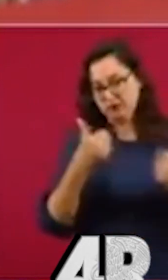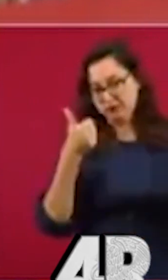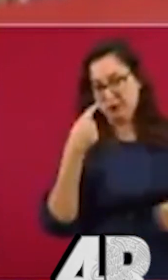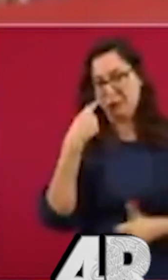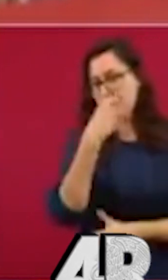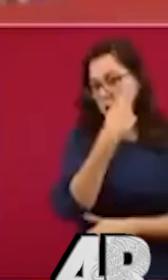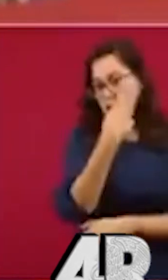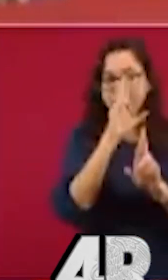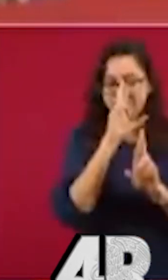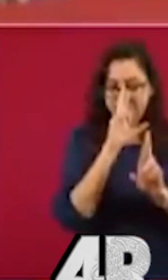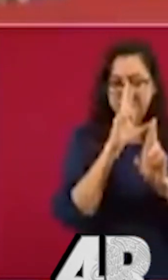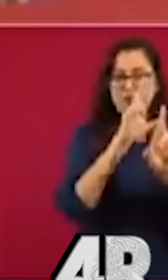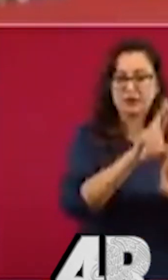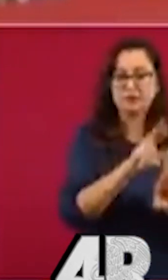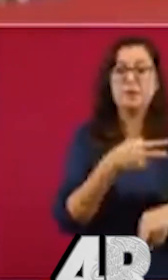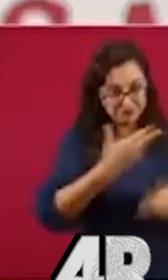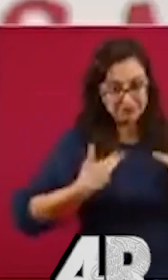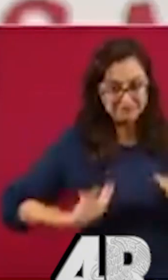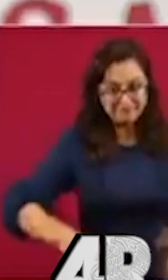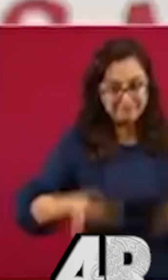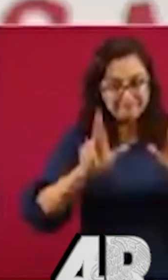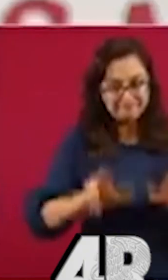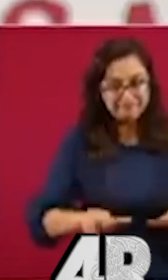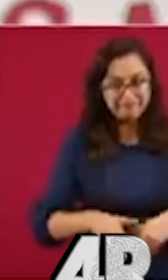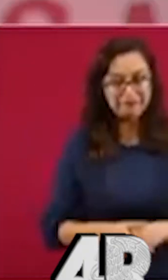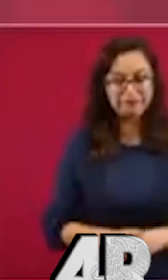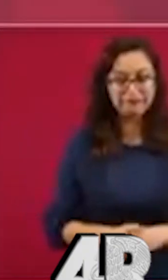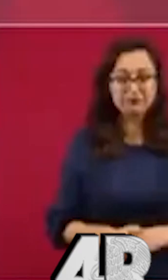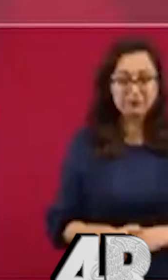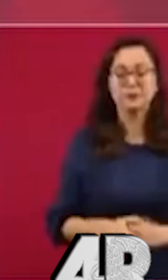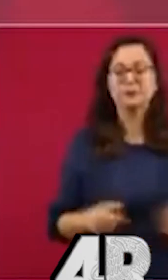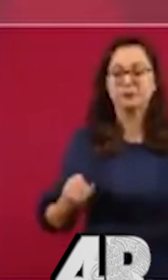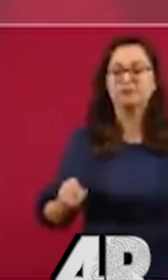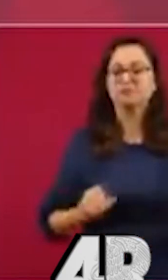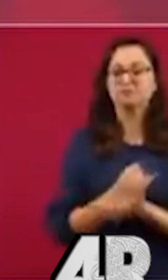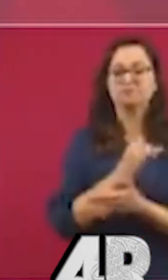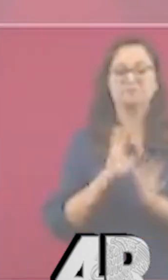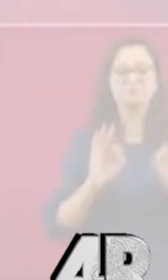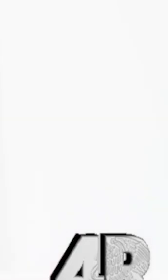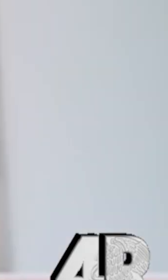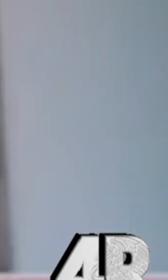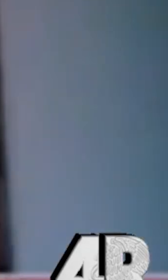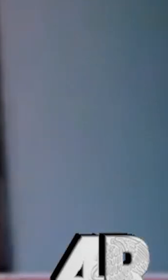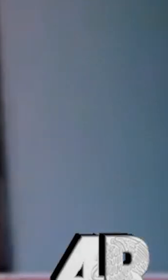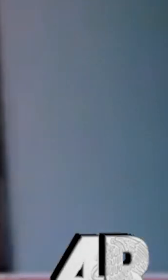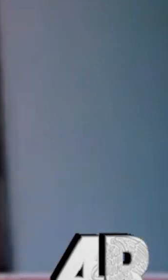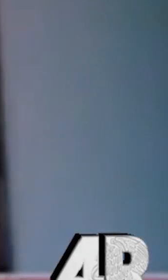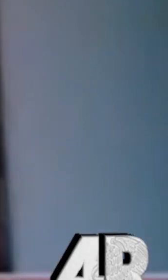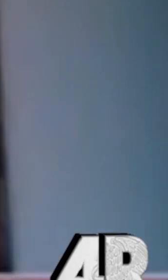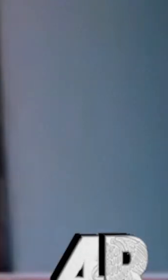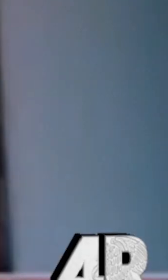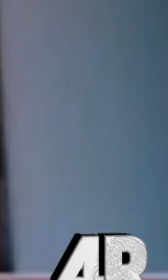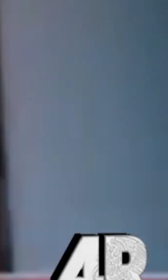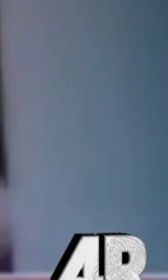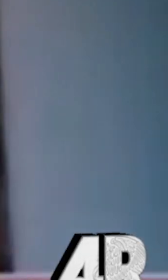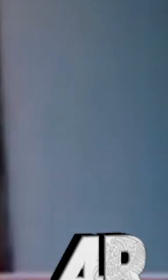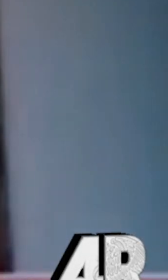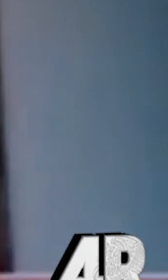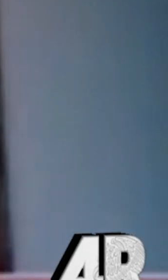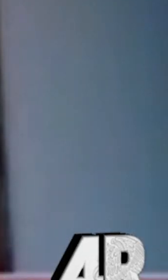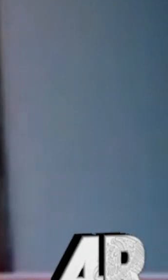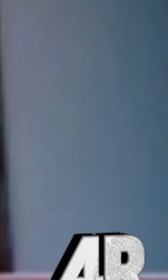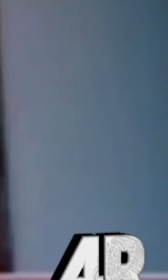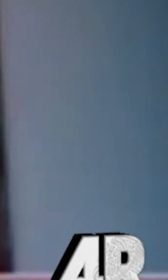pero tampoco exagerar pero fue muy buena la decisión y pues si ciudadanos eso era lo que